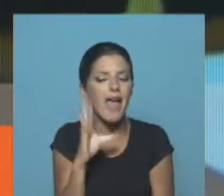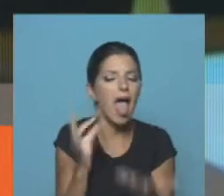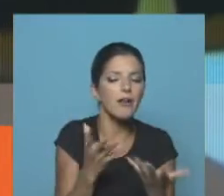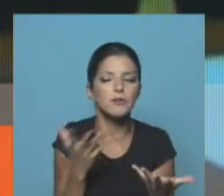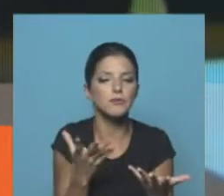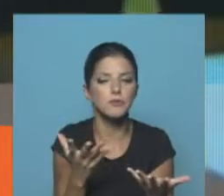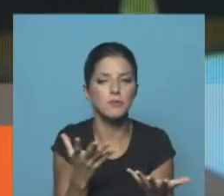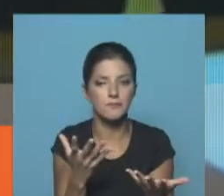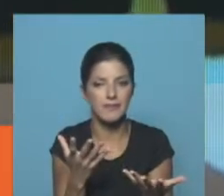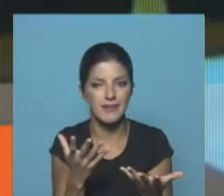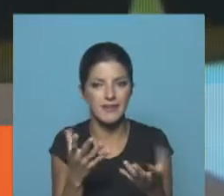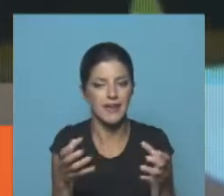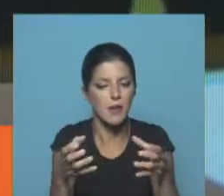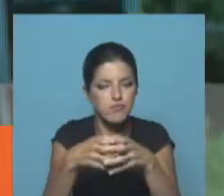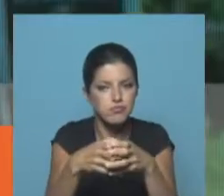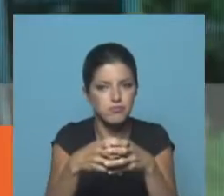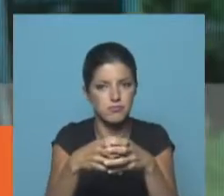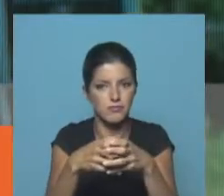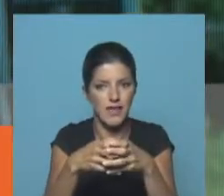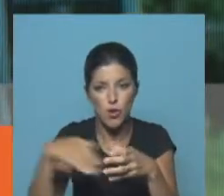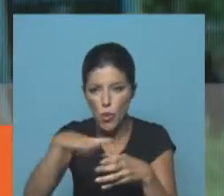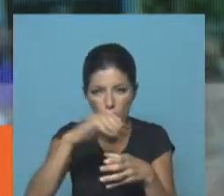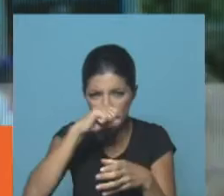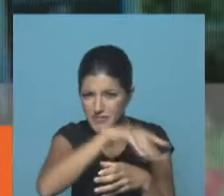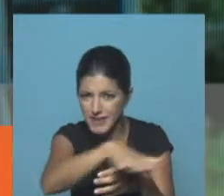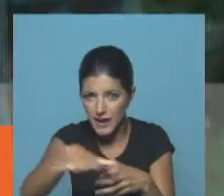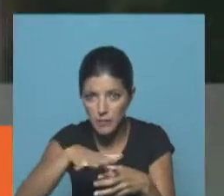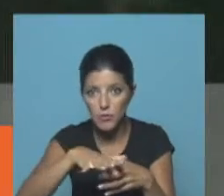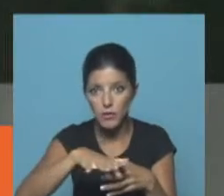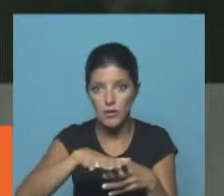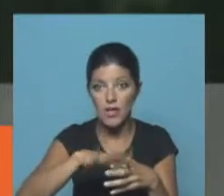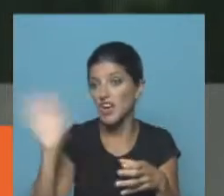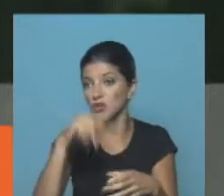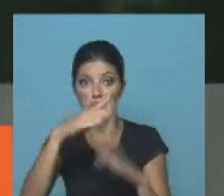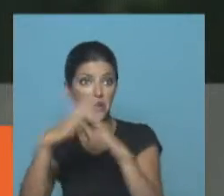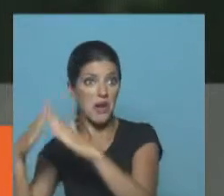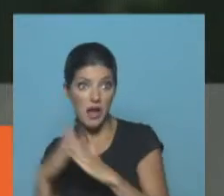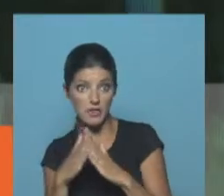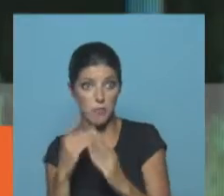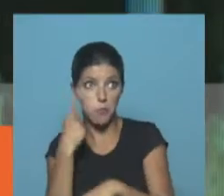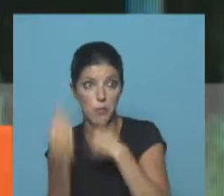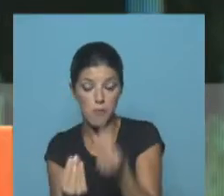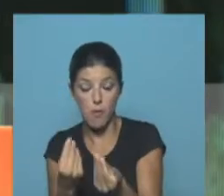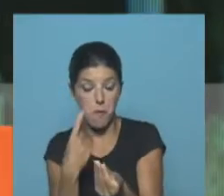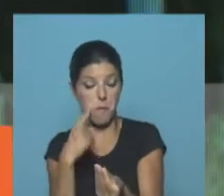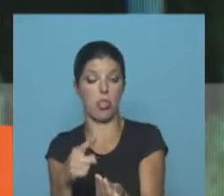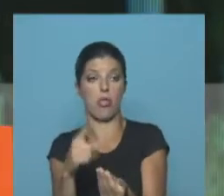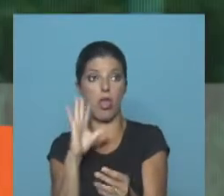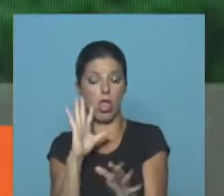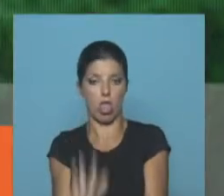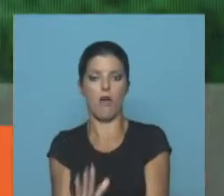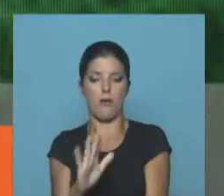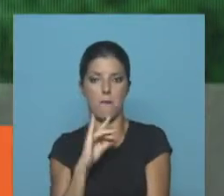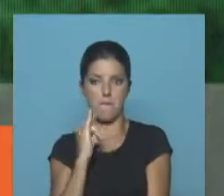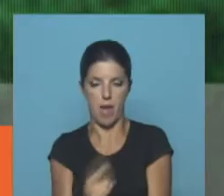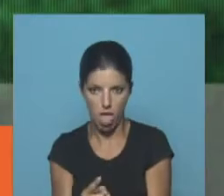sensible en el centro de Estados Unidos, en las áreas rurales, que todos los que estábamos en las ciudades ignorábamos y nos quedábamos sorprendidos. O sea,